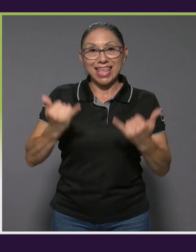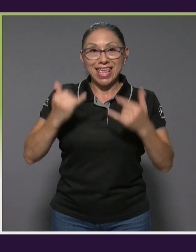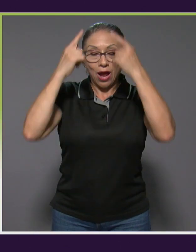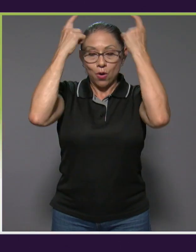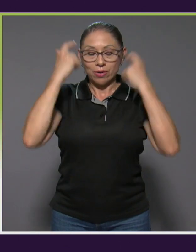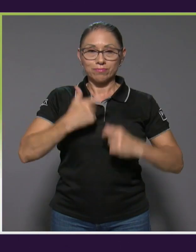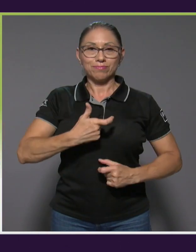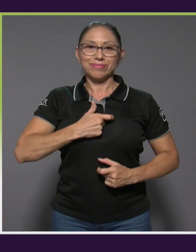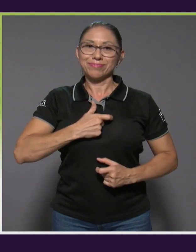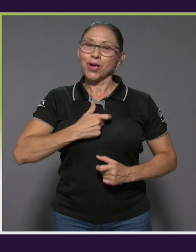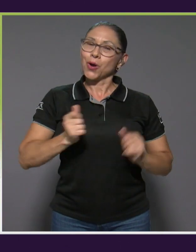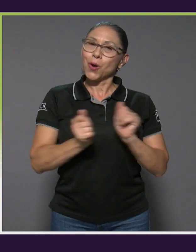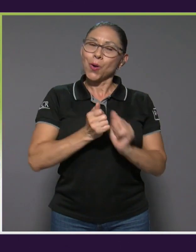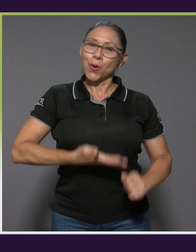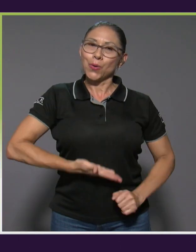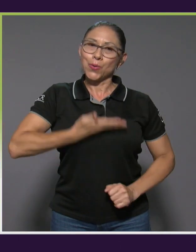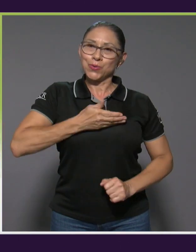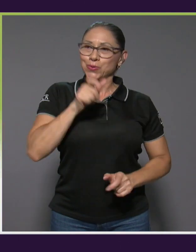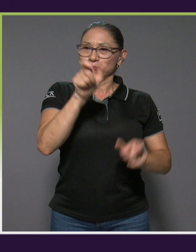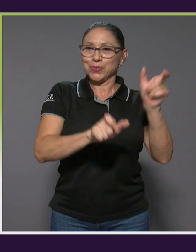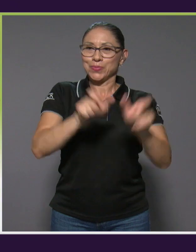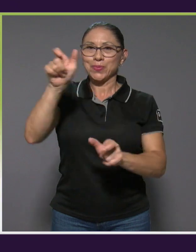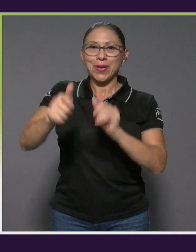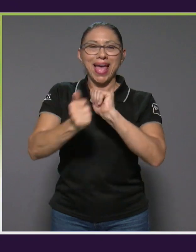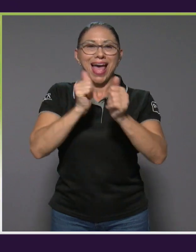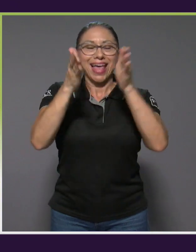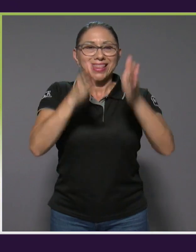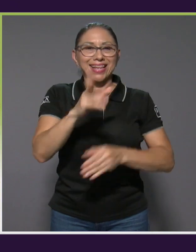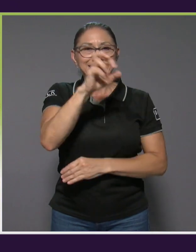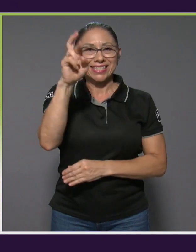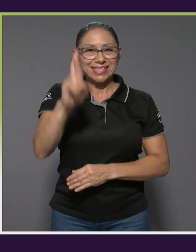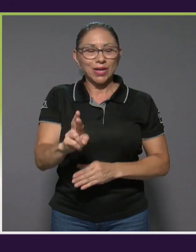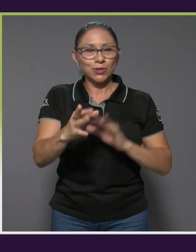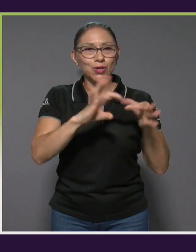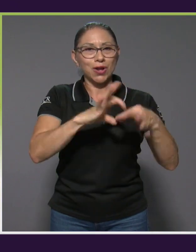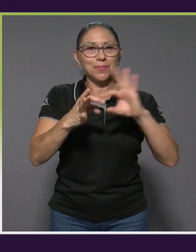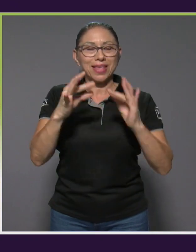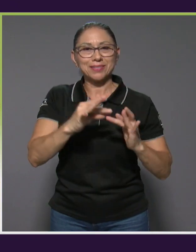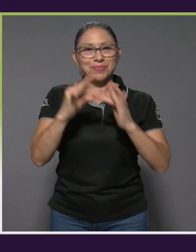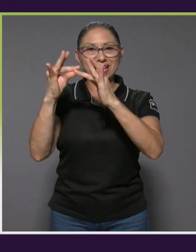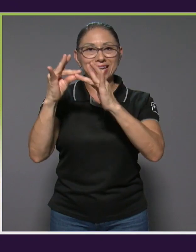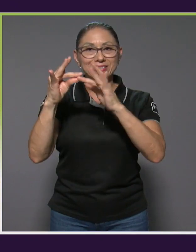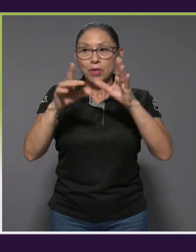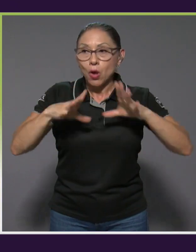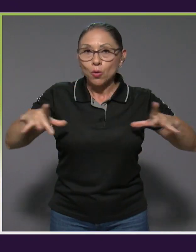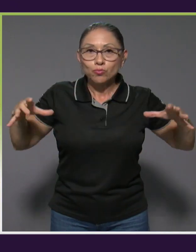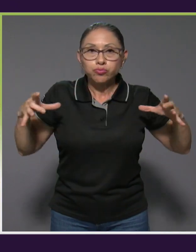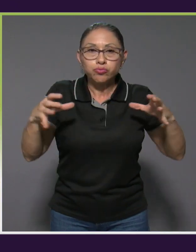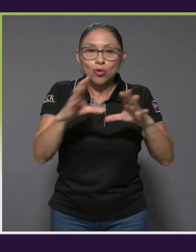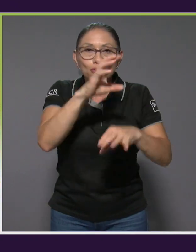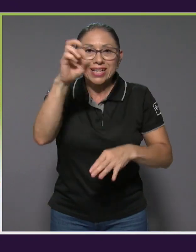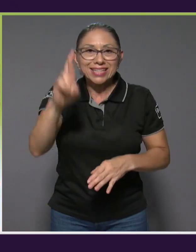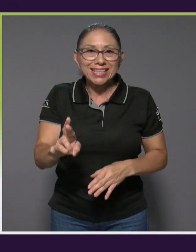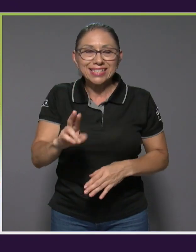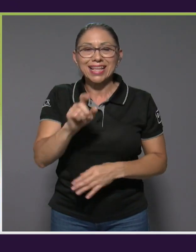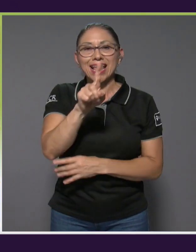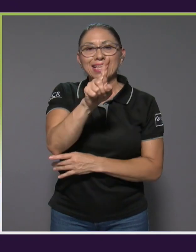con mucho orgullo por los atletas ticos de Olimpiadas Especiales. La delegación costarricense fue conformada por